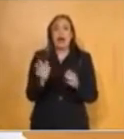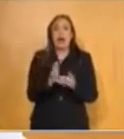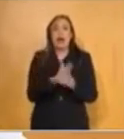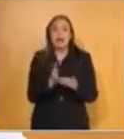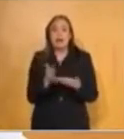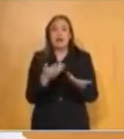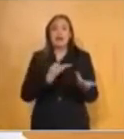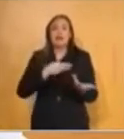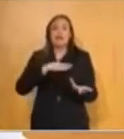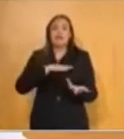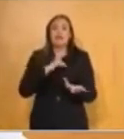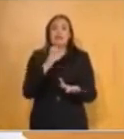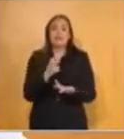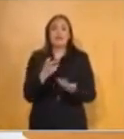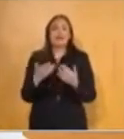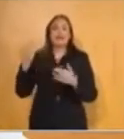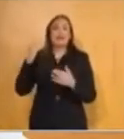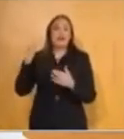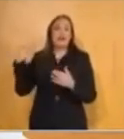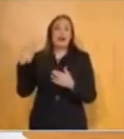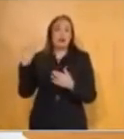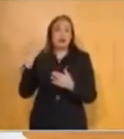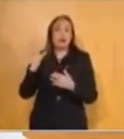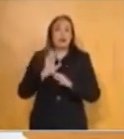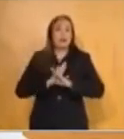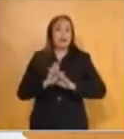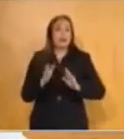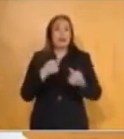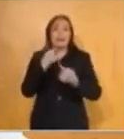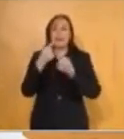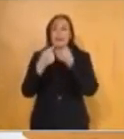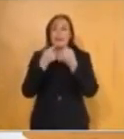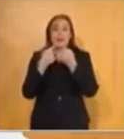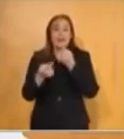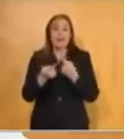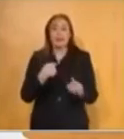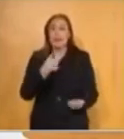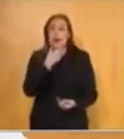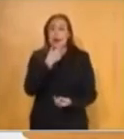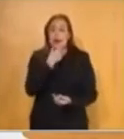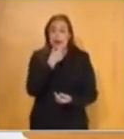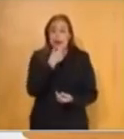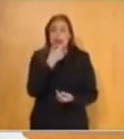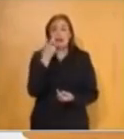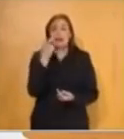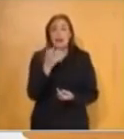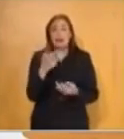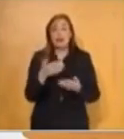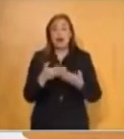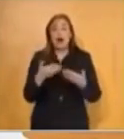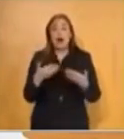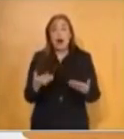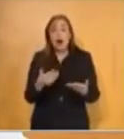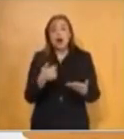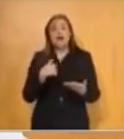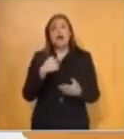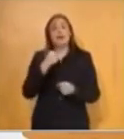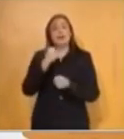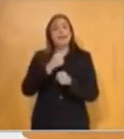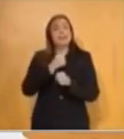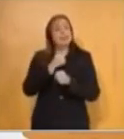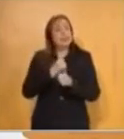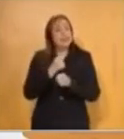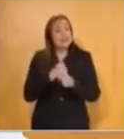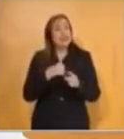que habíamos estado trabajando solamente en el idioma inglés. Entonces ahorita lo que voy a hacer es tratar de ayudarte para que comprendas un poco